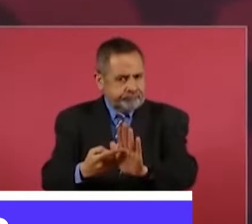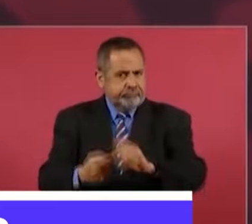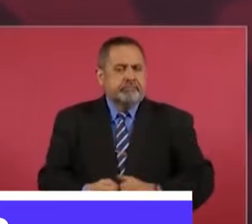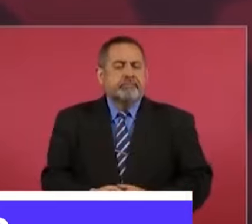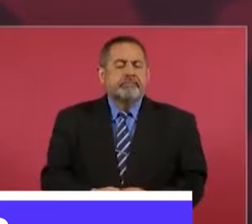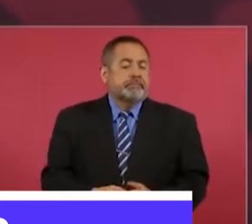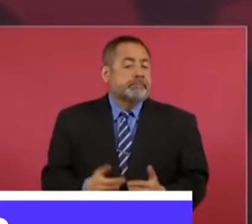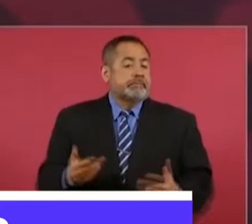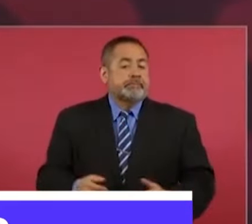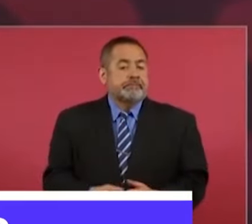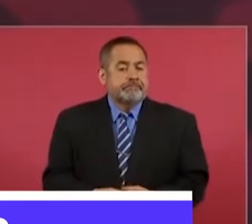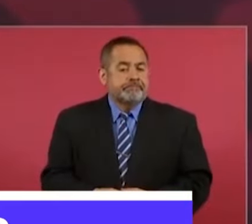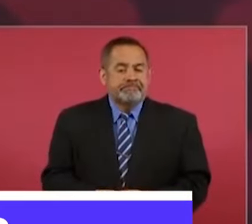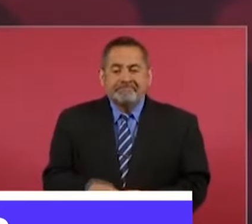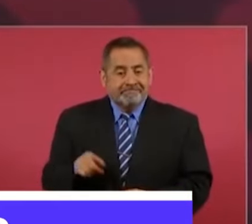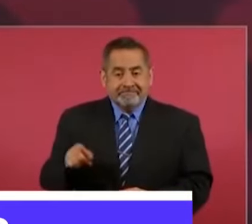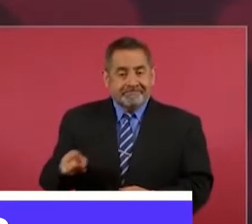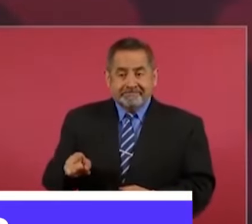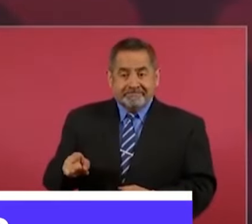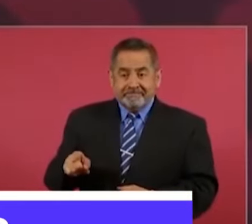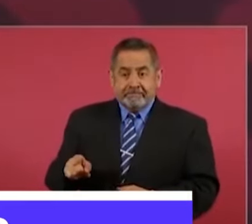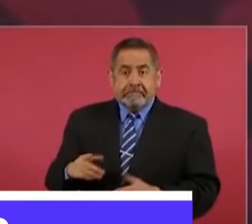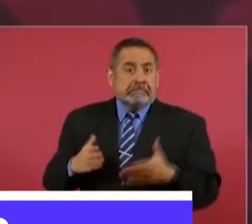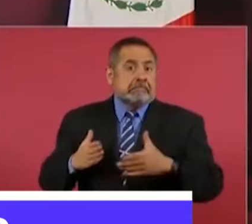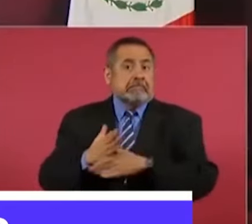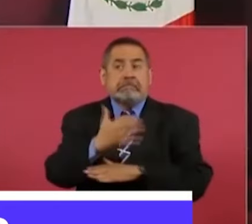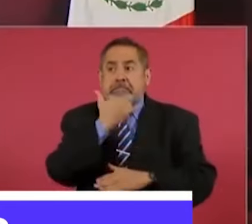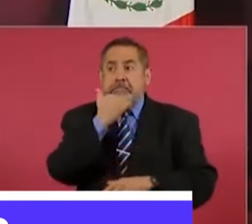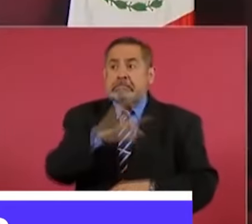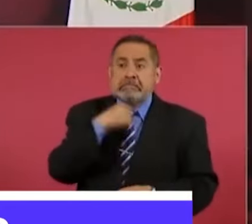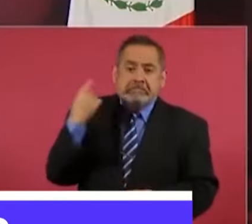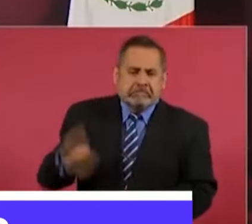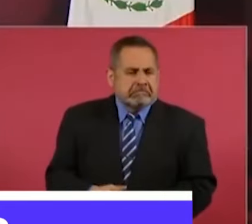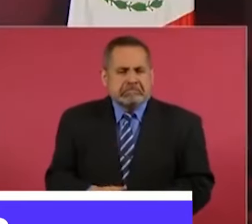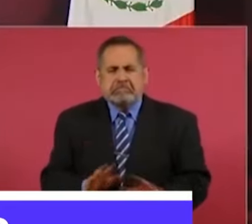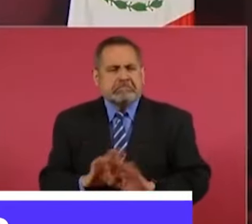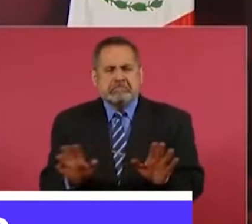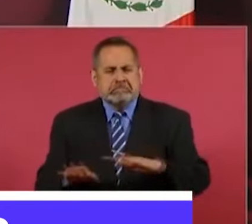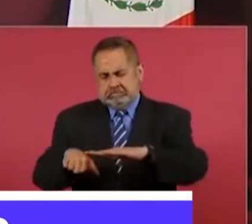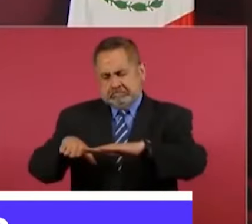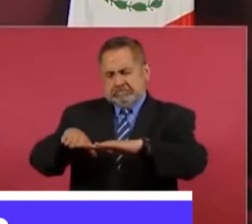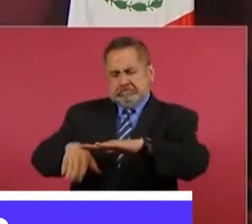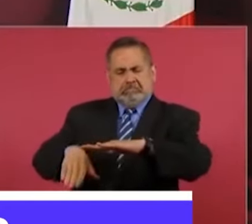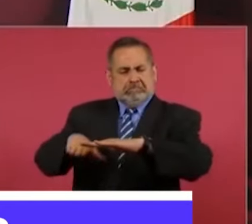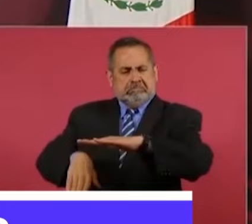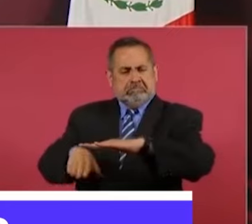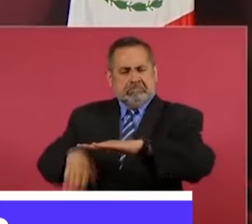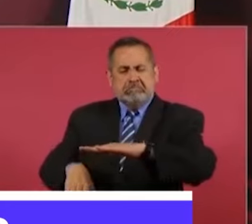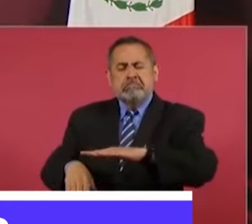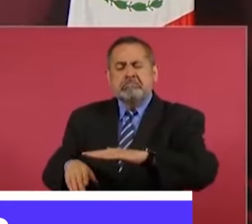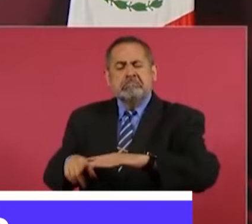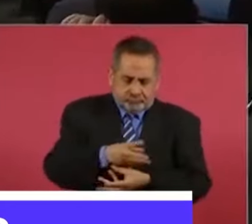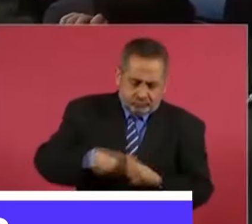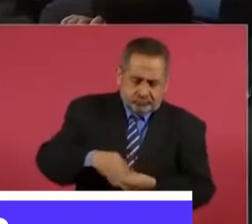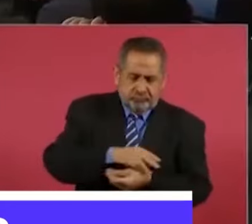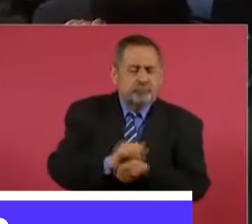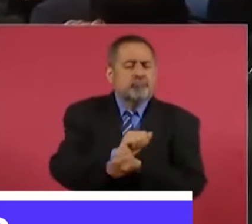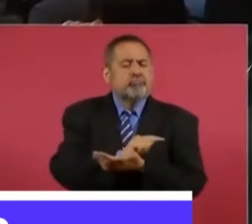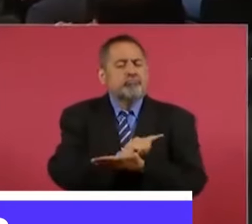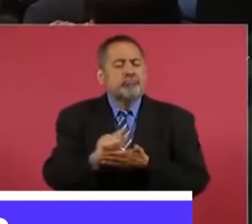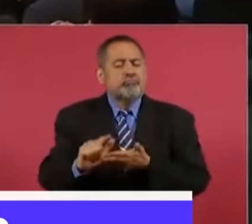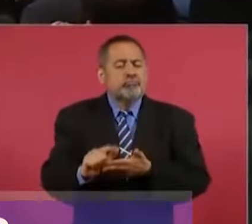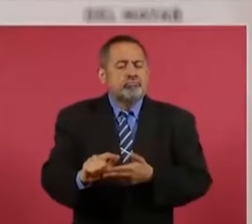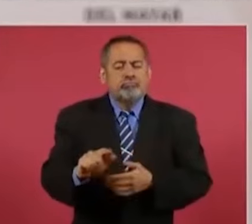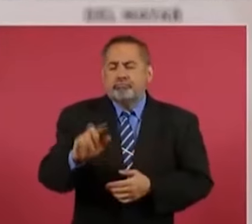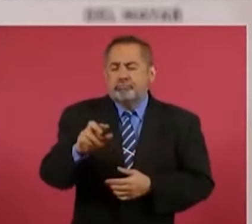no está fuera de la norma, está por abajo. Asimismo,